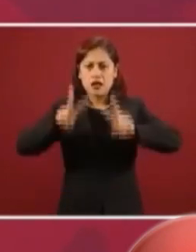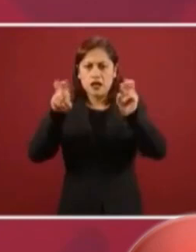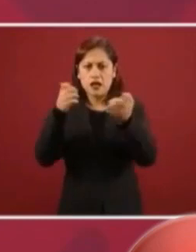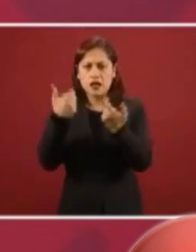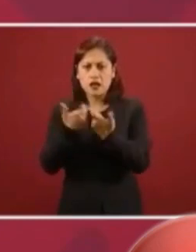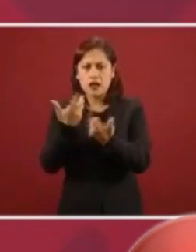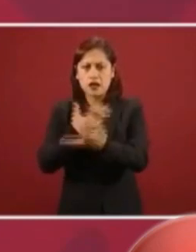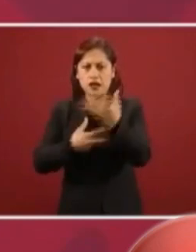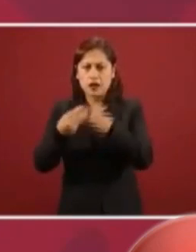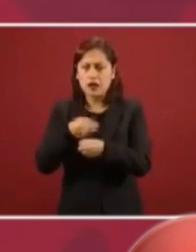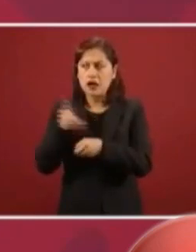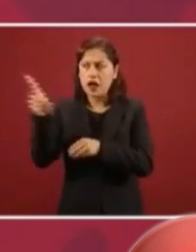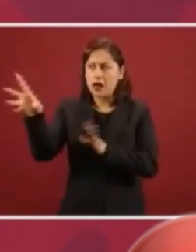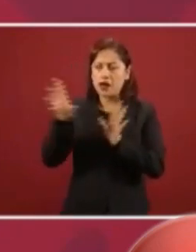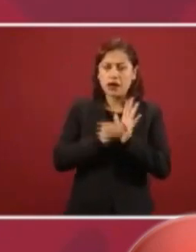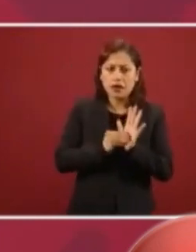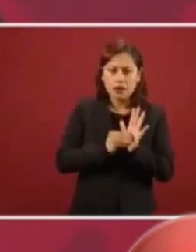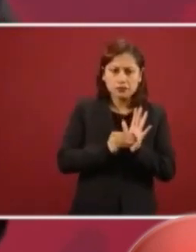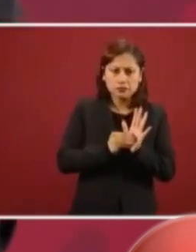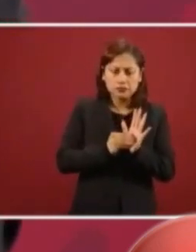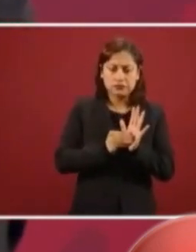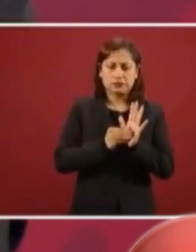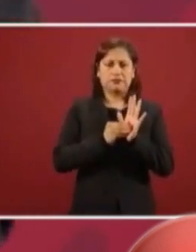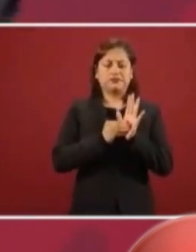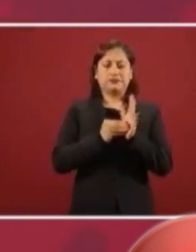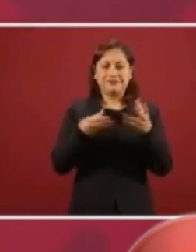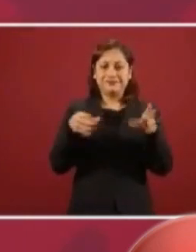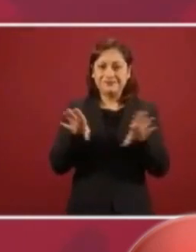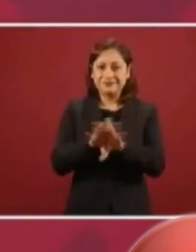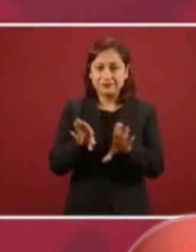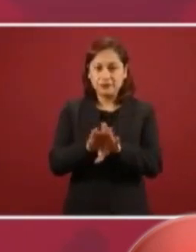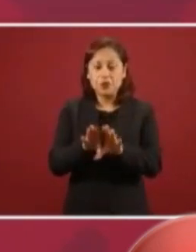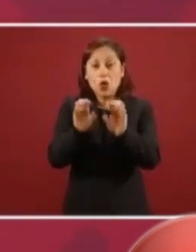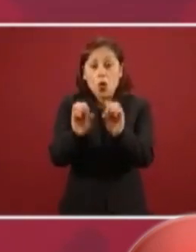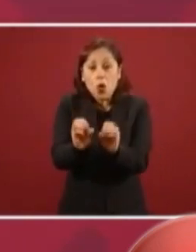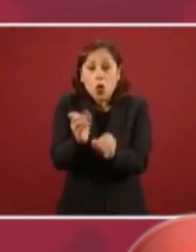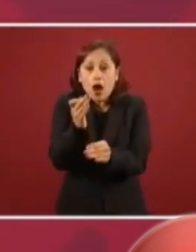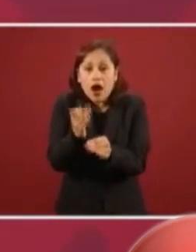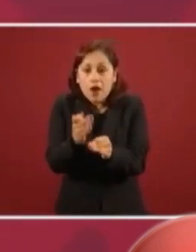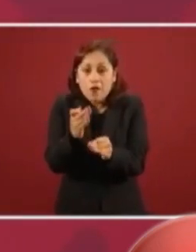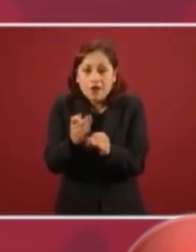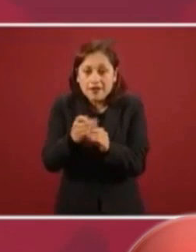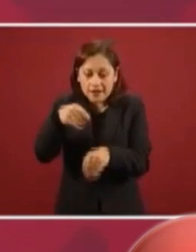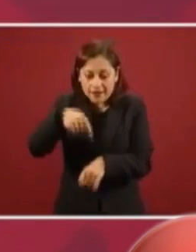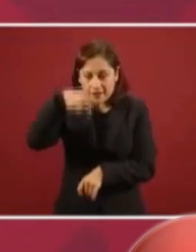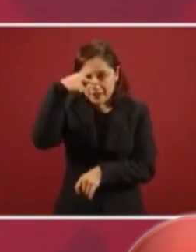o esto que estamos viviendo aquí en nuestro país